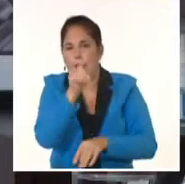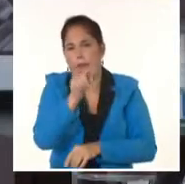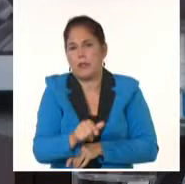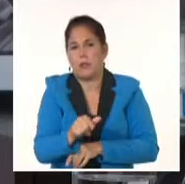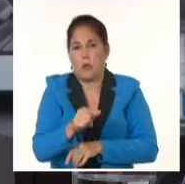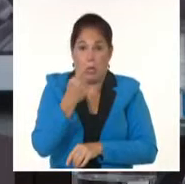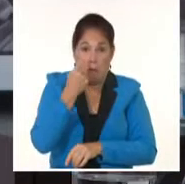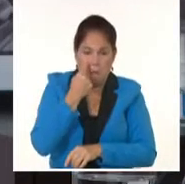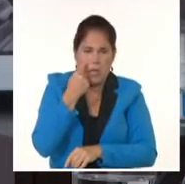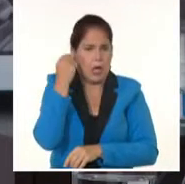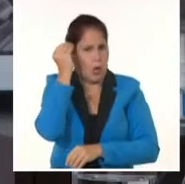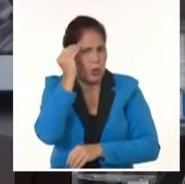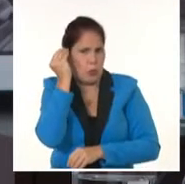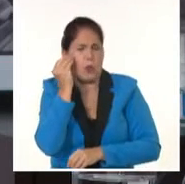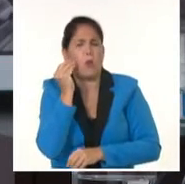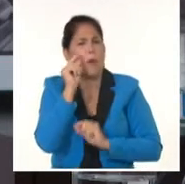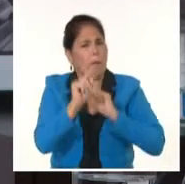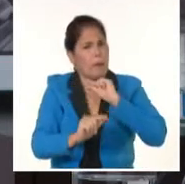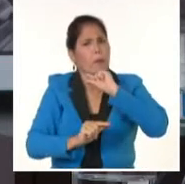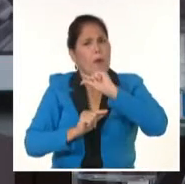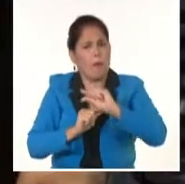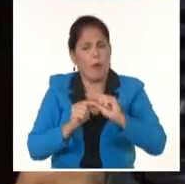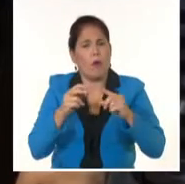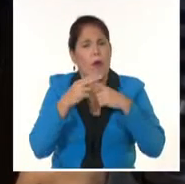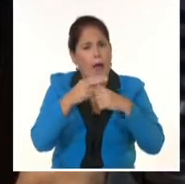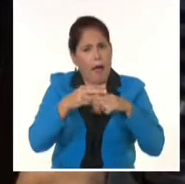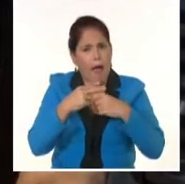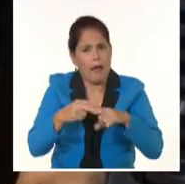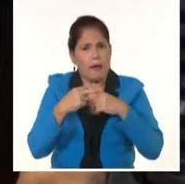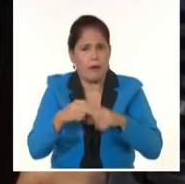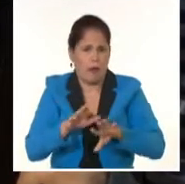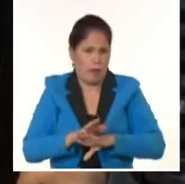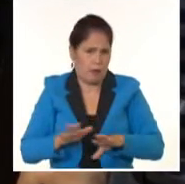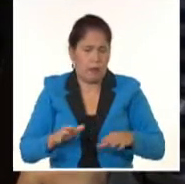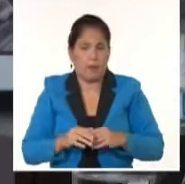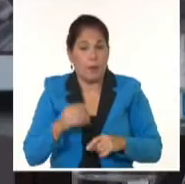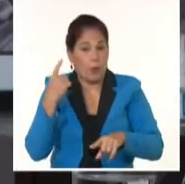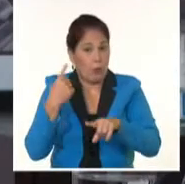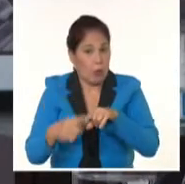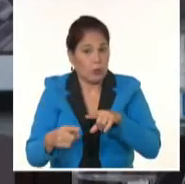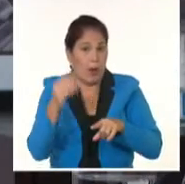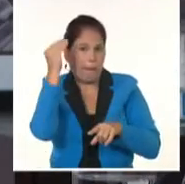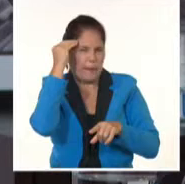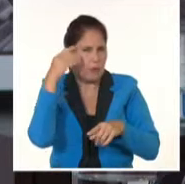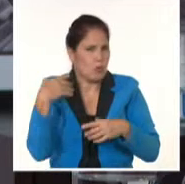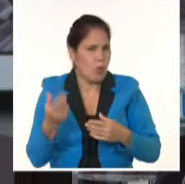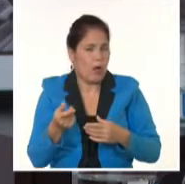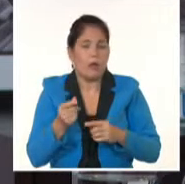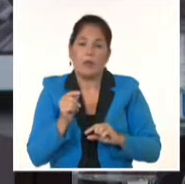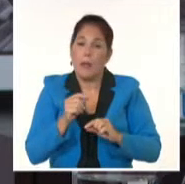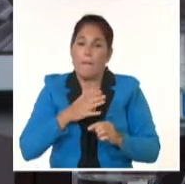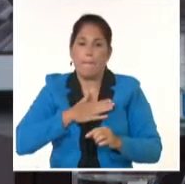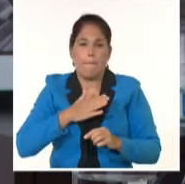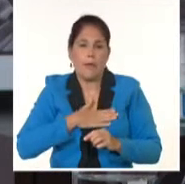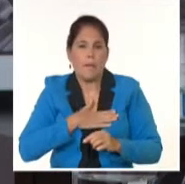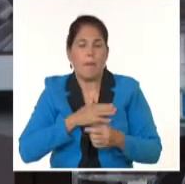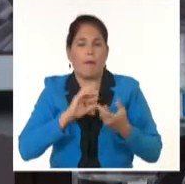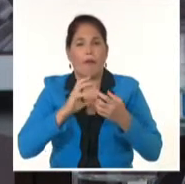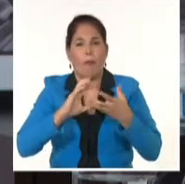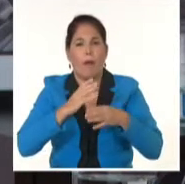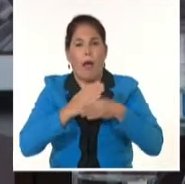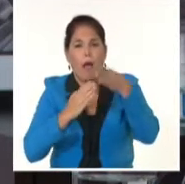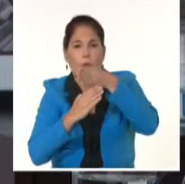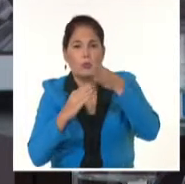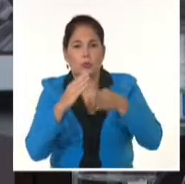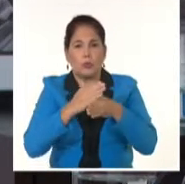personas implicadas para enfrentar en mejor situación cualquier eventualidad. Otros aprendizajes se derivarán de las propias obras de rehabilitación